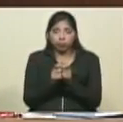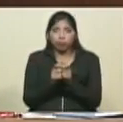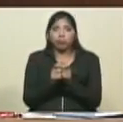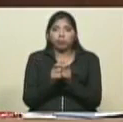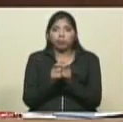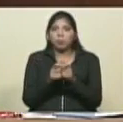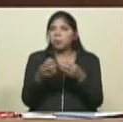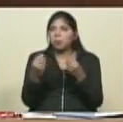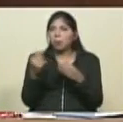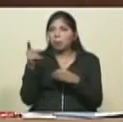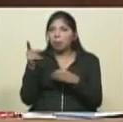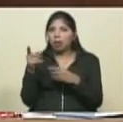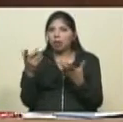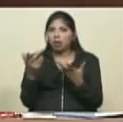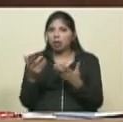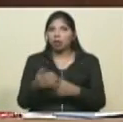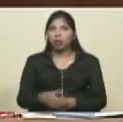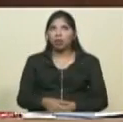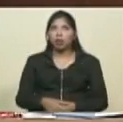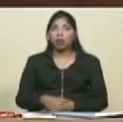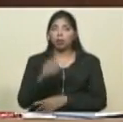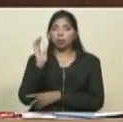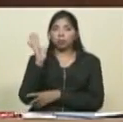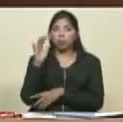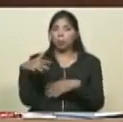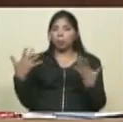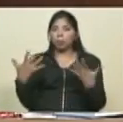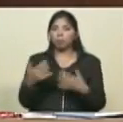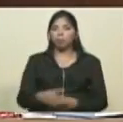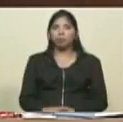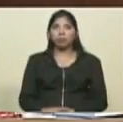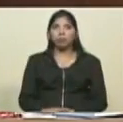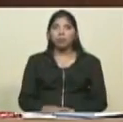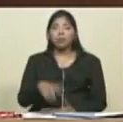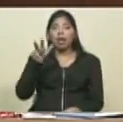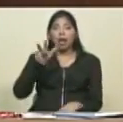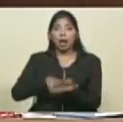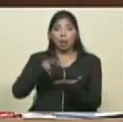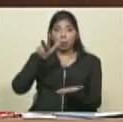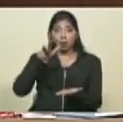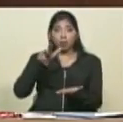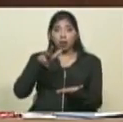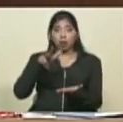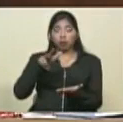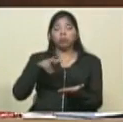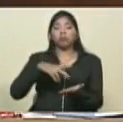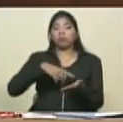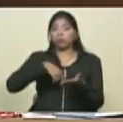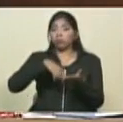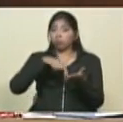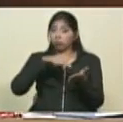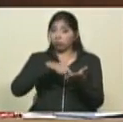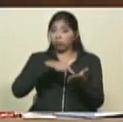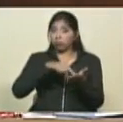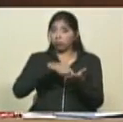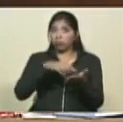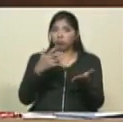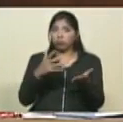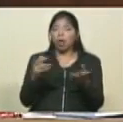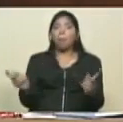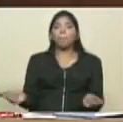se pretendía en esta sesión? Se pretendía aprobar una resolución promoviendo